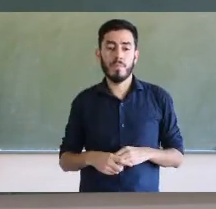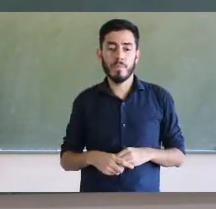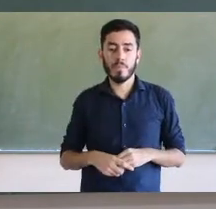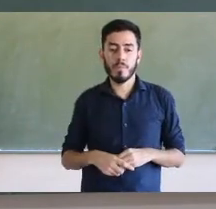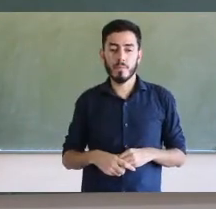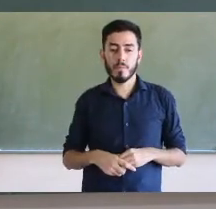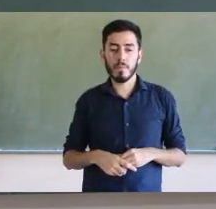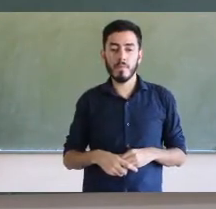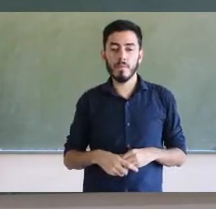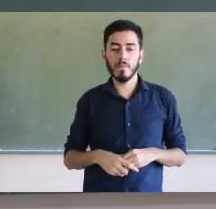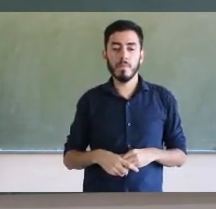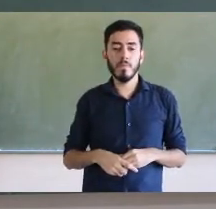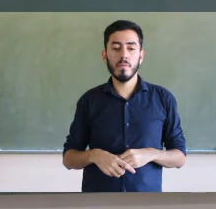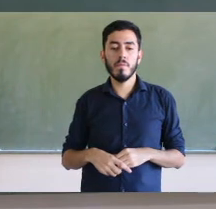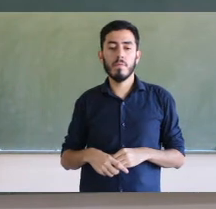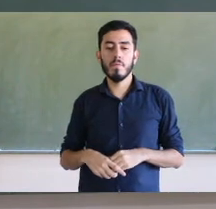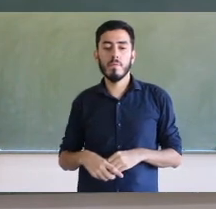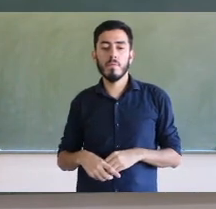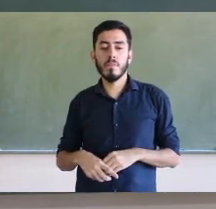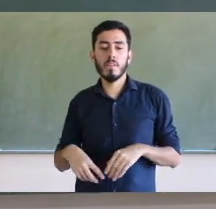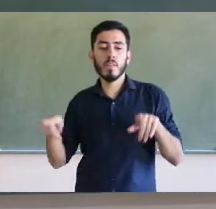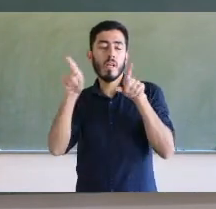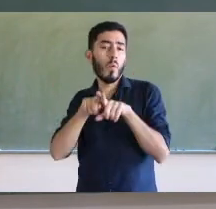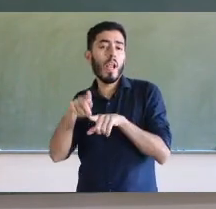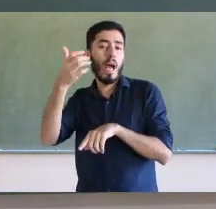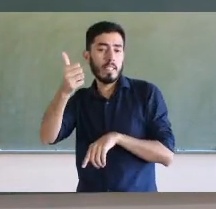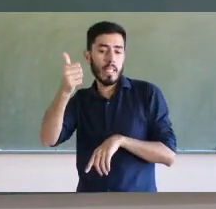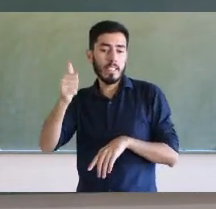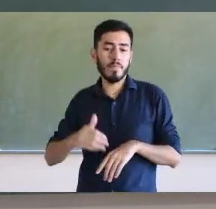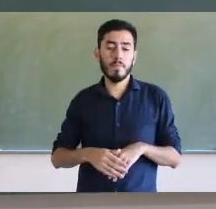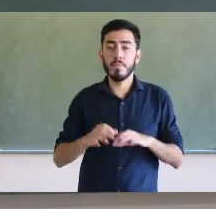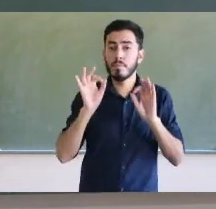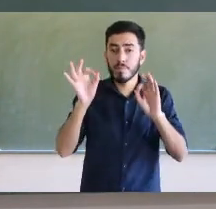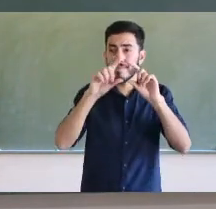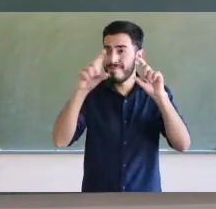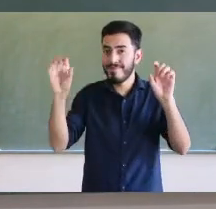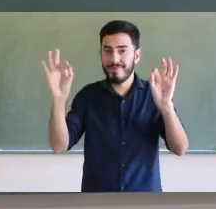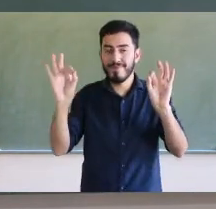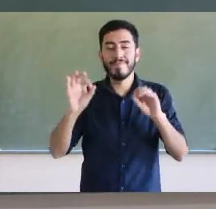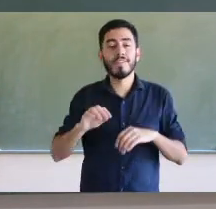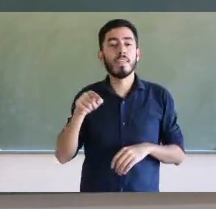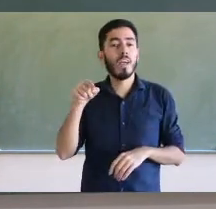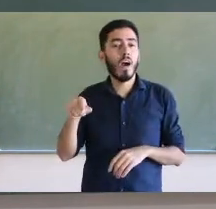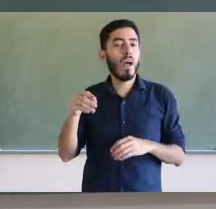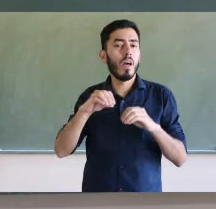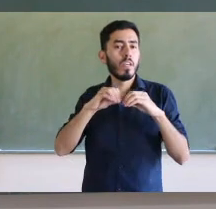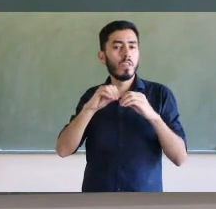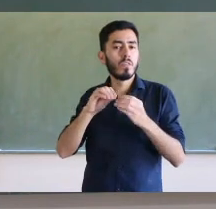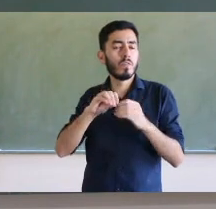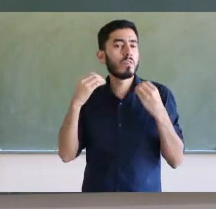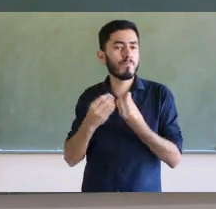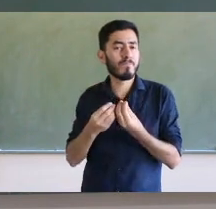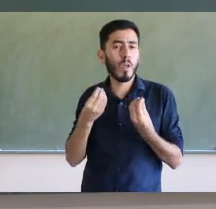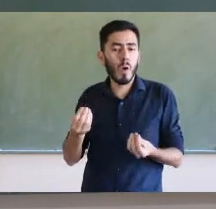Es igual y nos dice a 6. Una vez que tenemos formada la ecuación, vemos cómo resolver esto